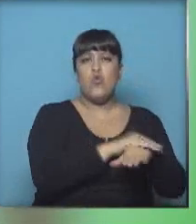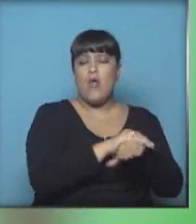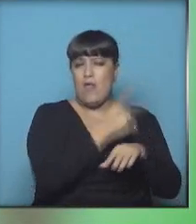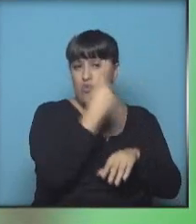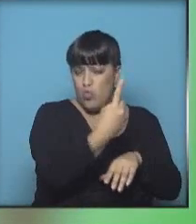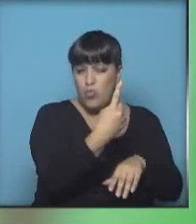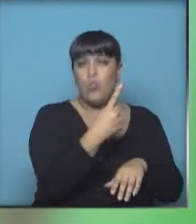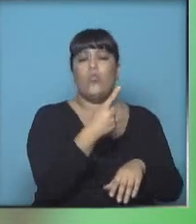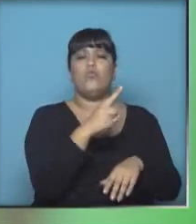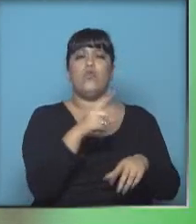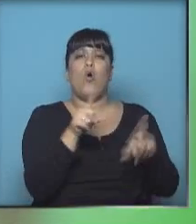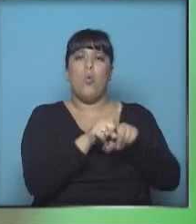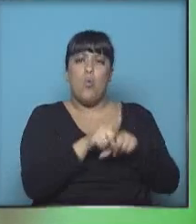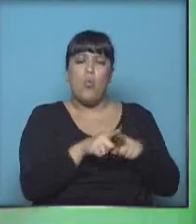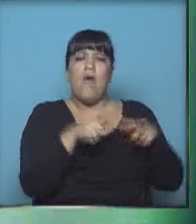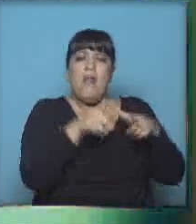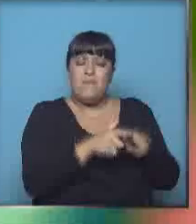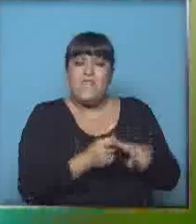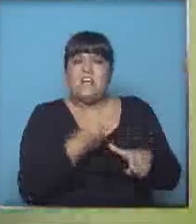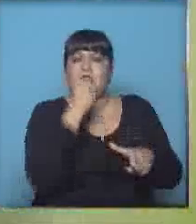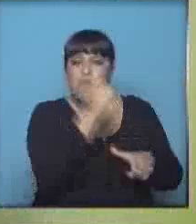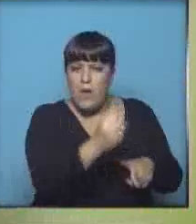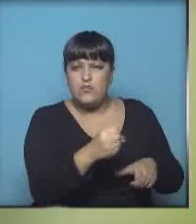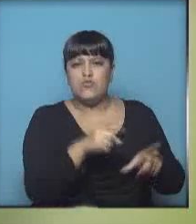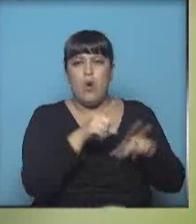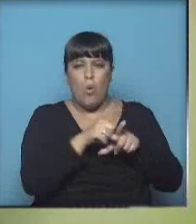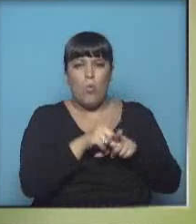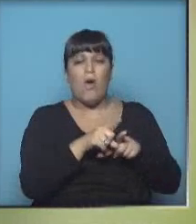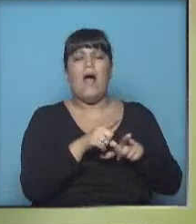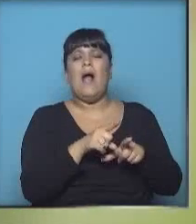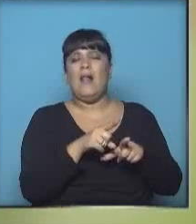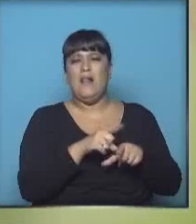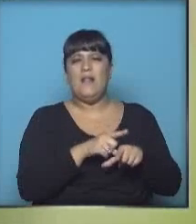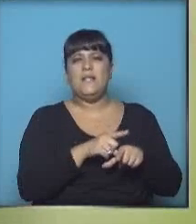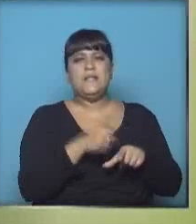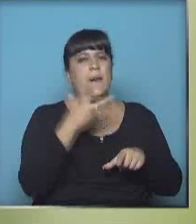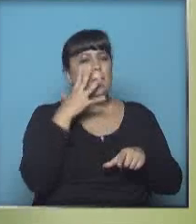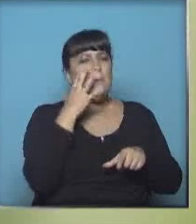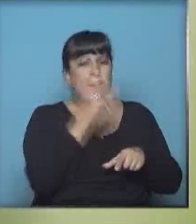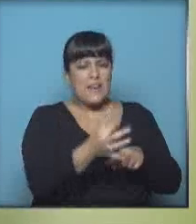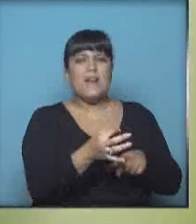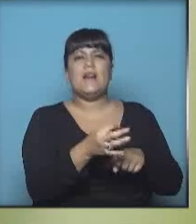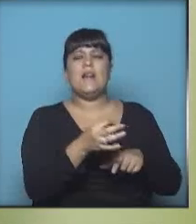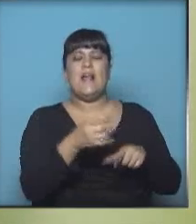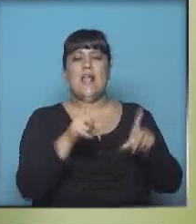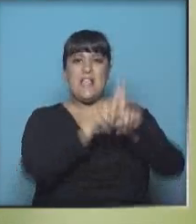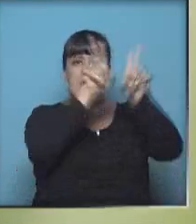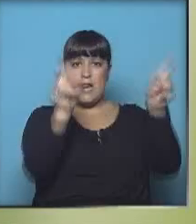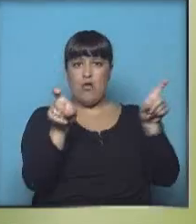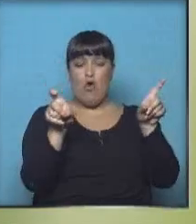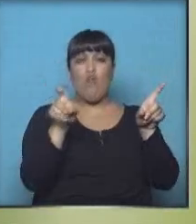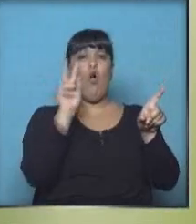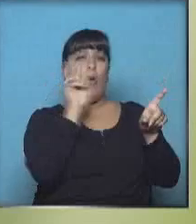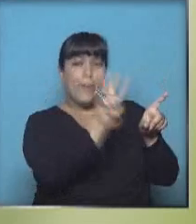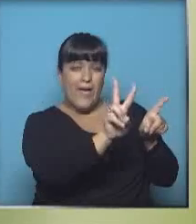un esfuerzo en la zona baja a la mujer, cuando asoma, no llega ni a asomar, que uno lo ve en el control ginecológico, ¿sí? Que uno ve que